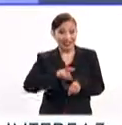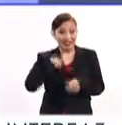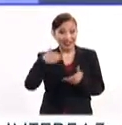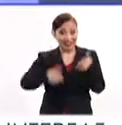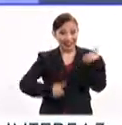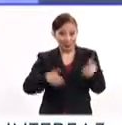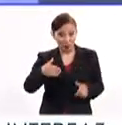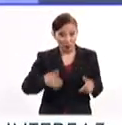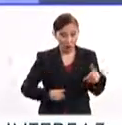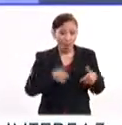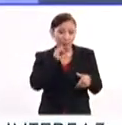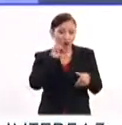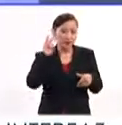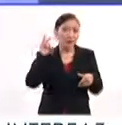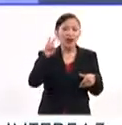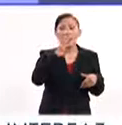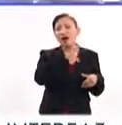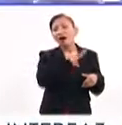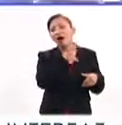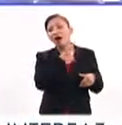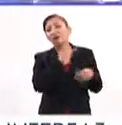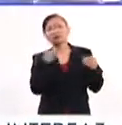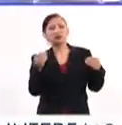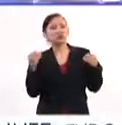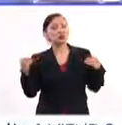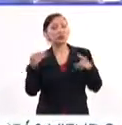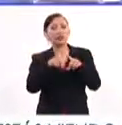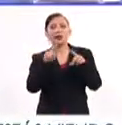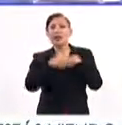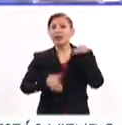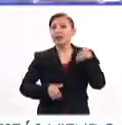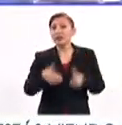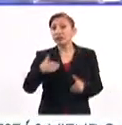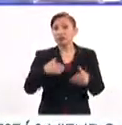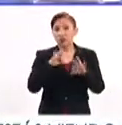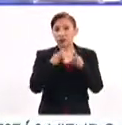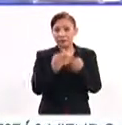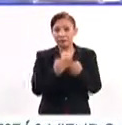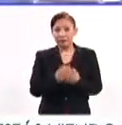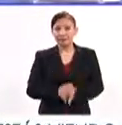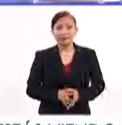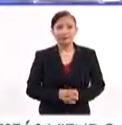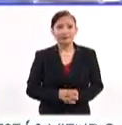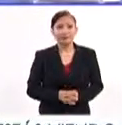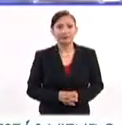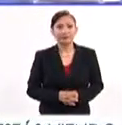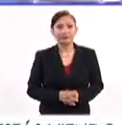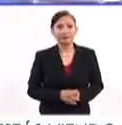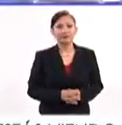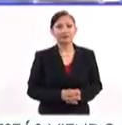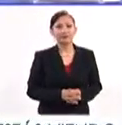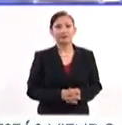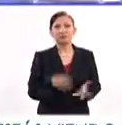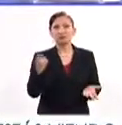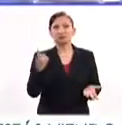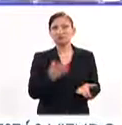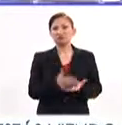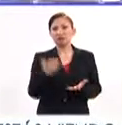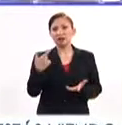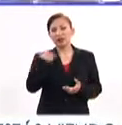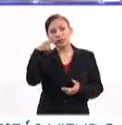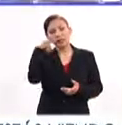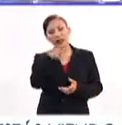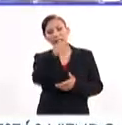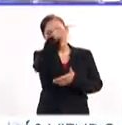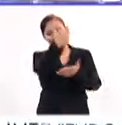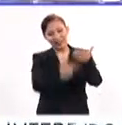Día del Teatro, también habría que ver que hay muchos tipos de teatro. Solo basta echarle una ojeada a